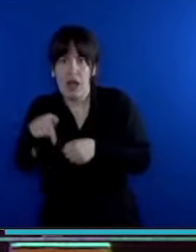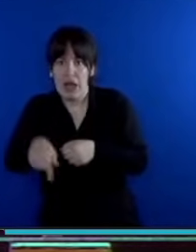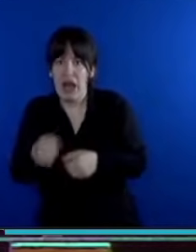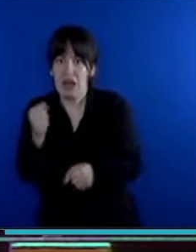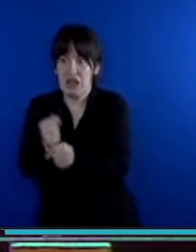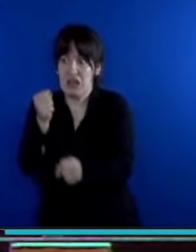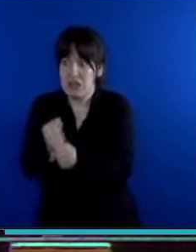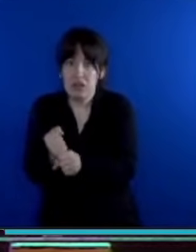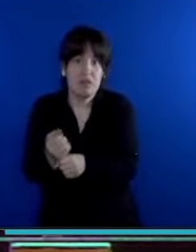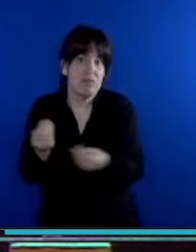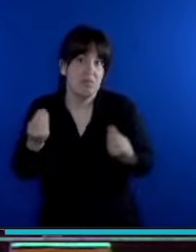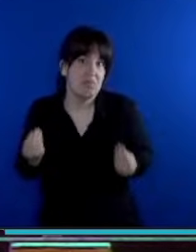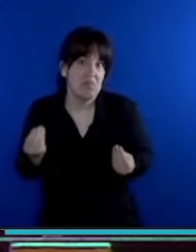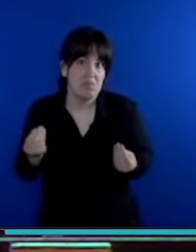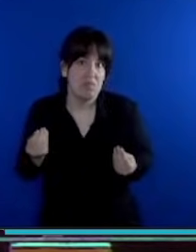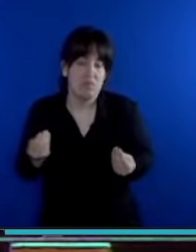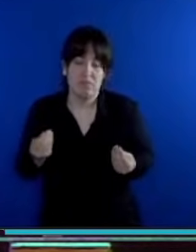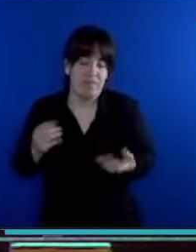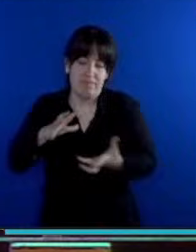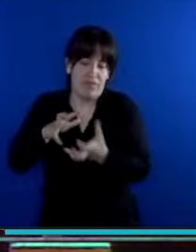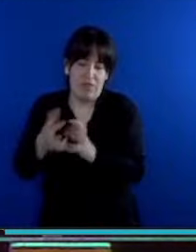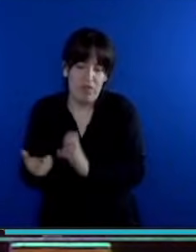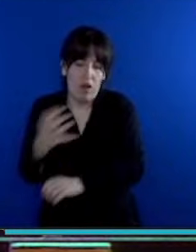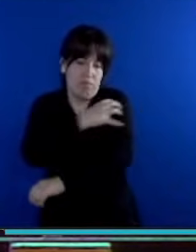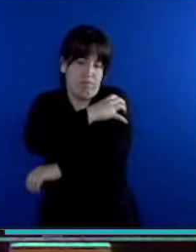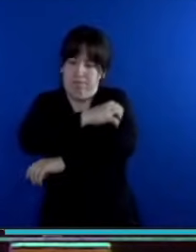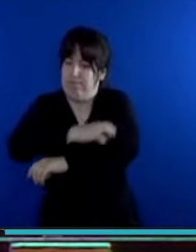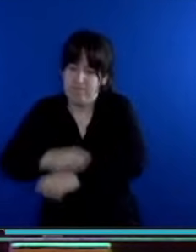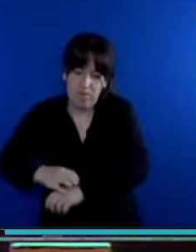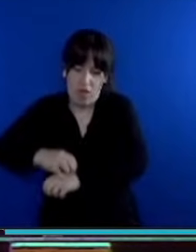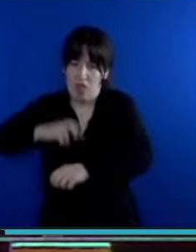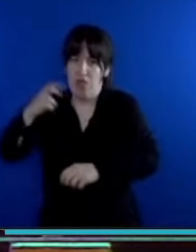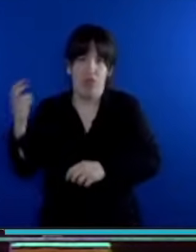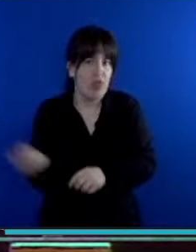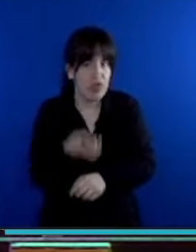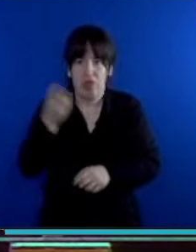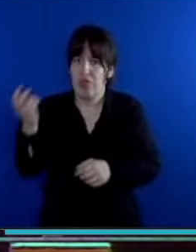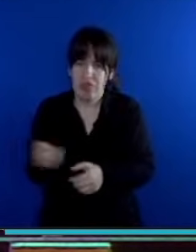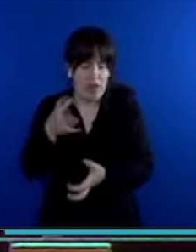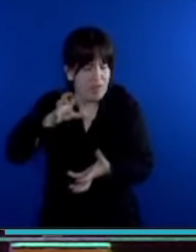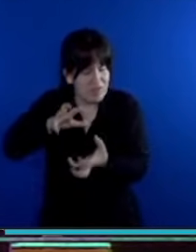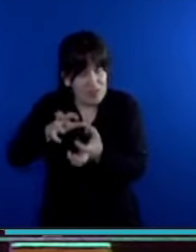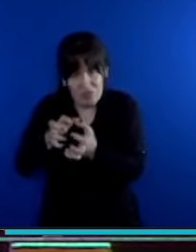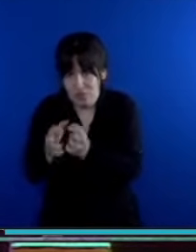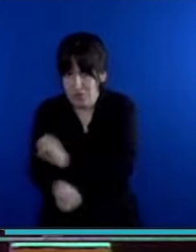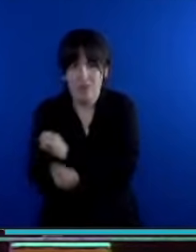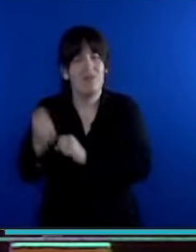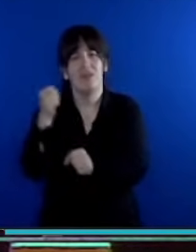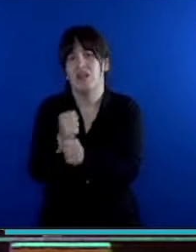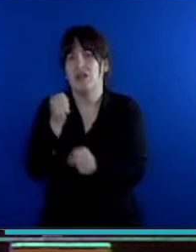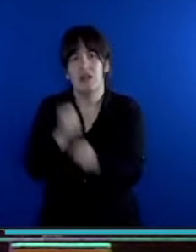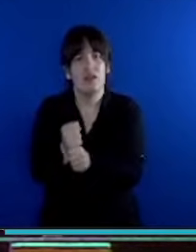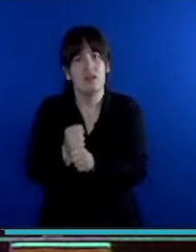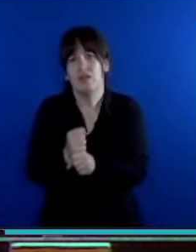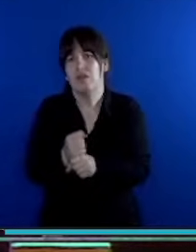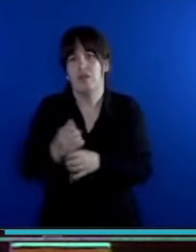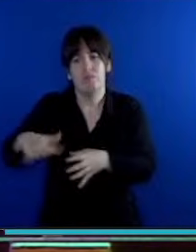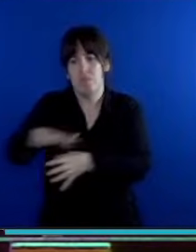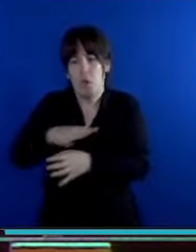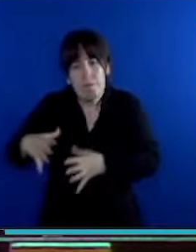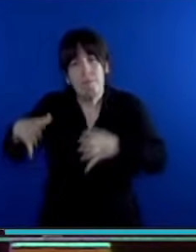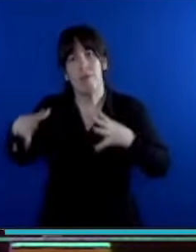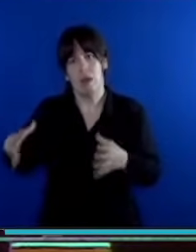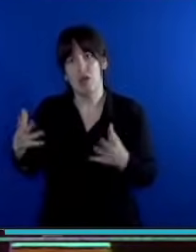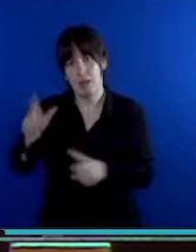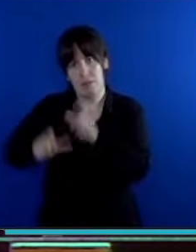no es más que miseria, pobreza, más y más precarización laboral para las enormes mayorías y